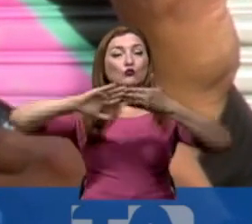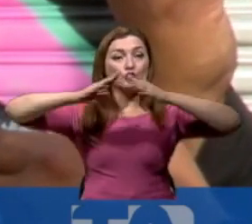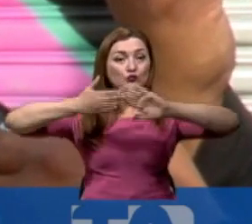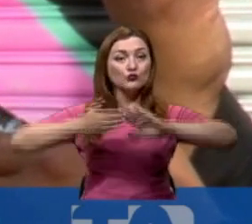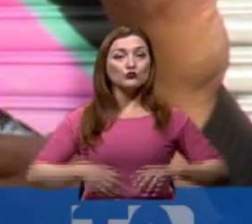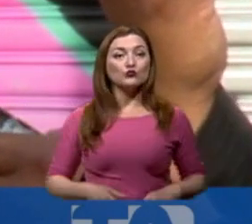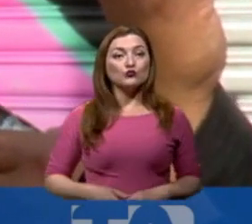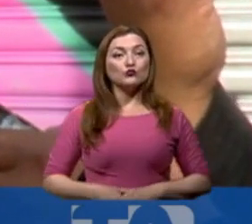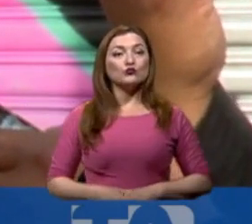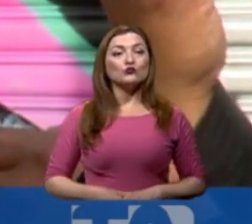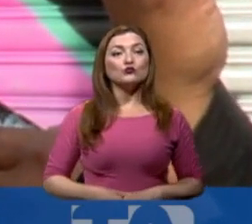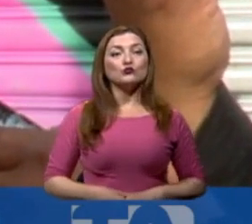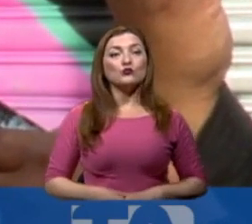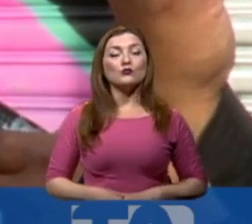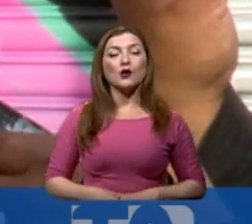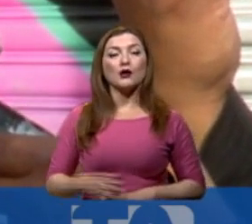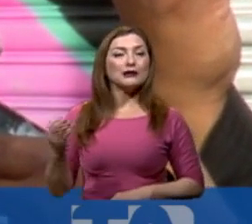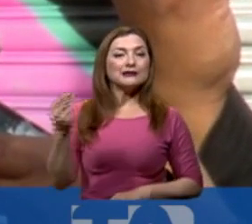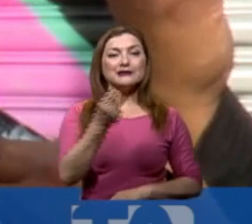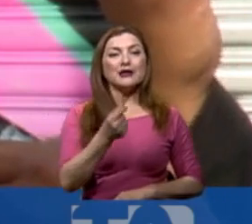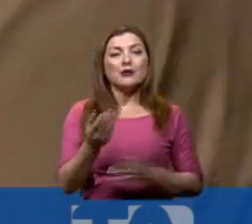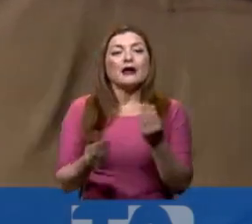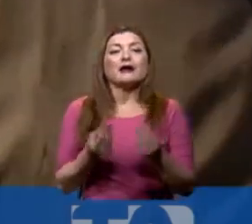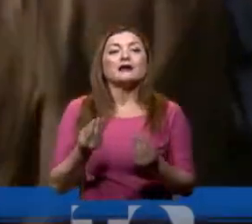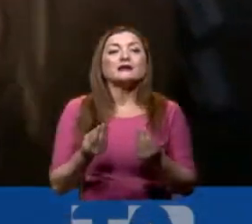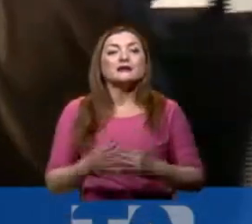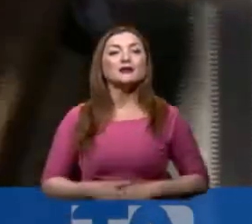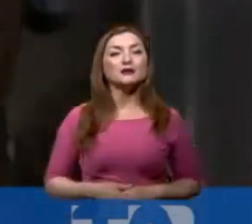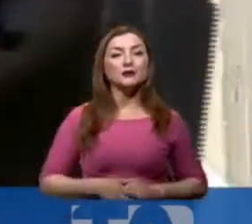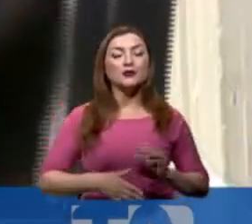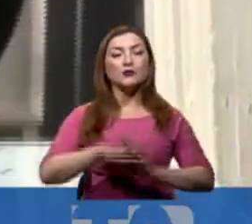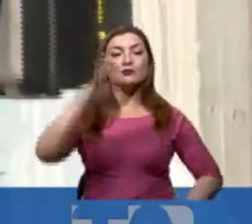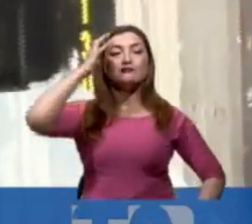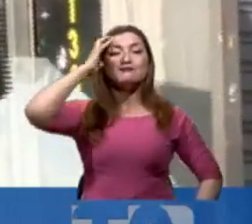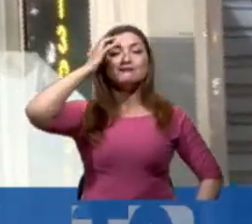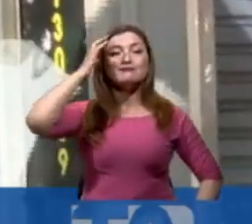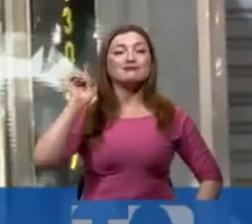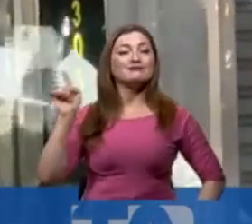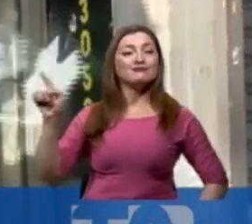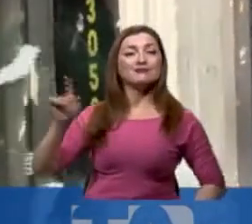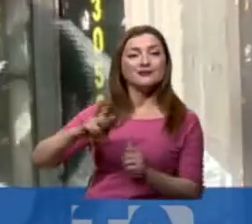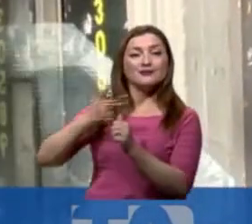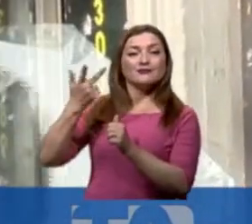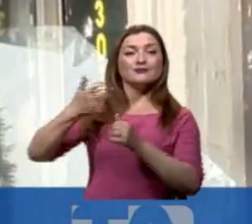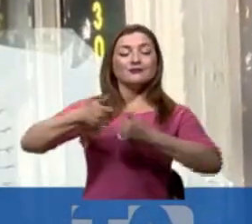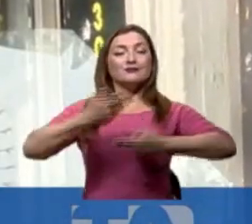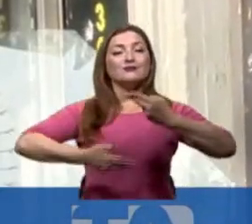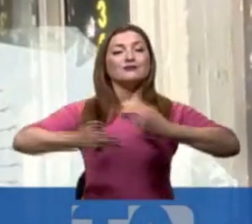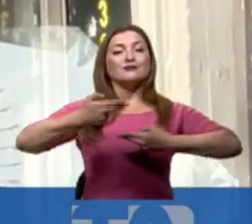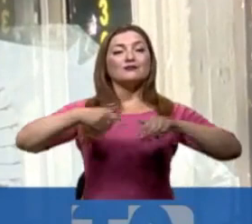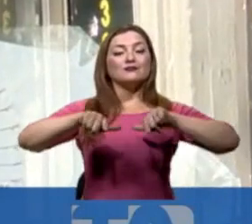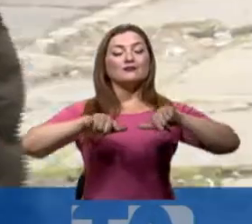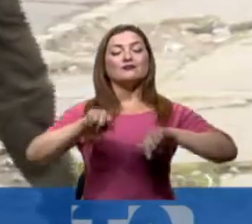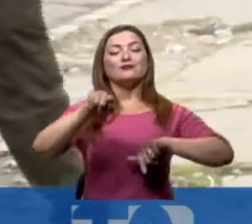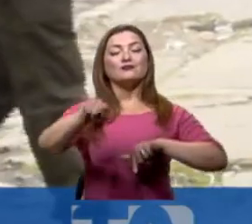para tener una inmediata reacción ante estos eventos adversos. Pero lo realmente preocupante es que este es el tercer robo a un comercio que